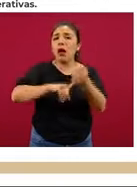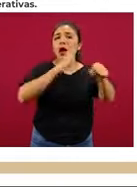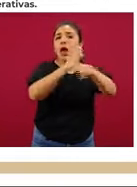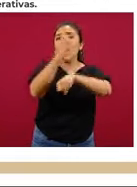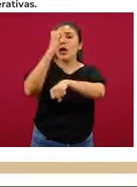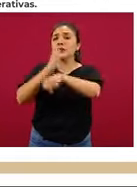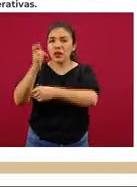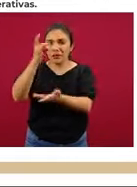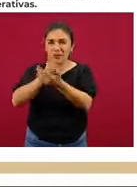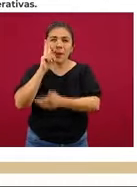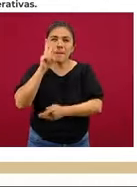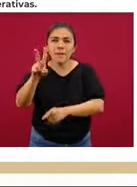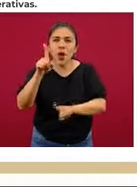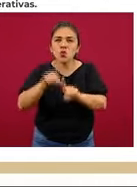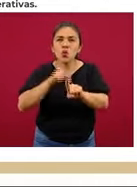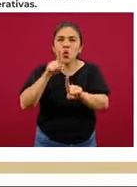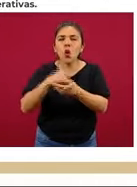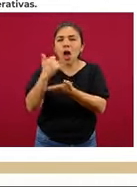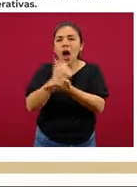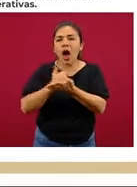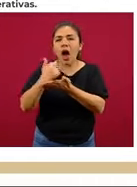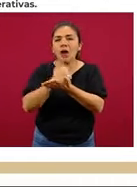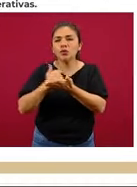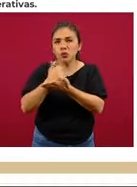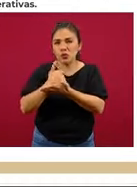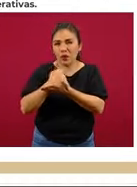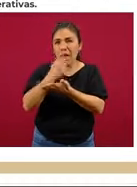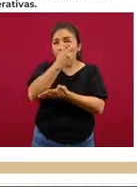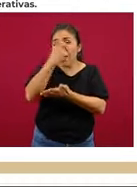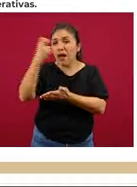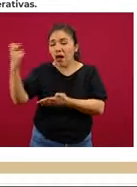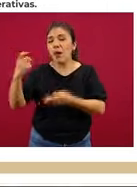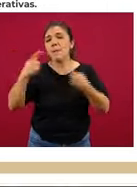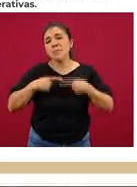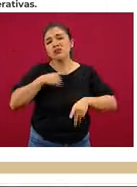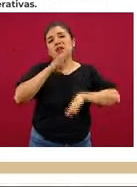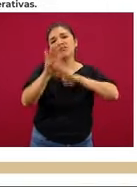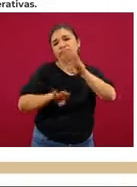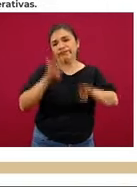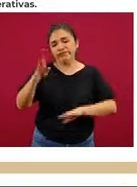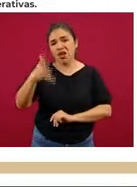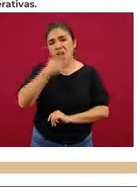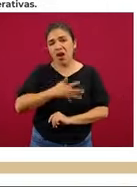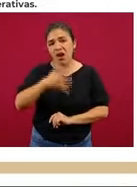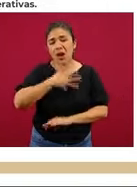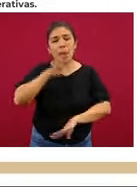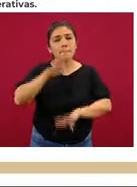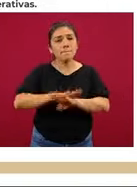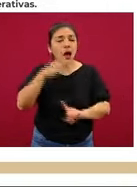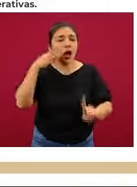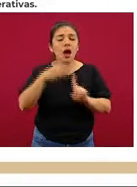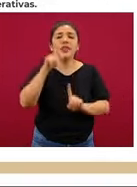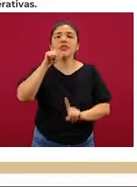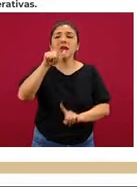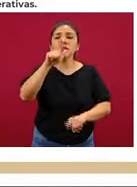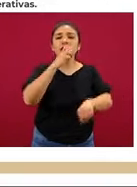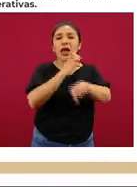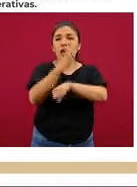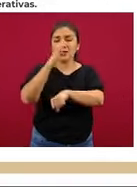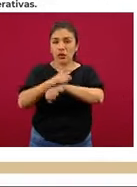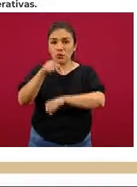federativas que identifican coloreadas en tono azul, y estas defunciones se han concentrado en 17 entidades. Si